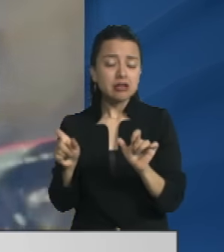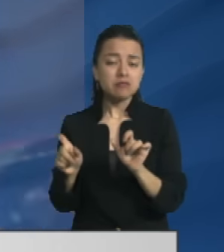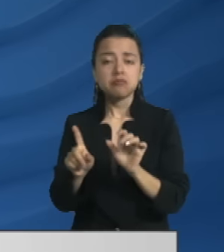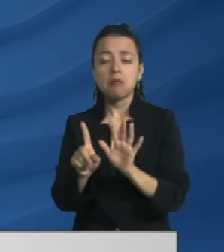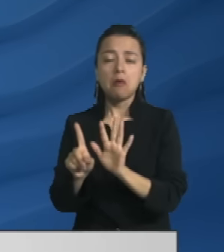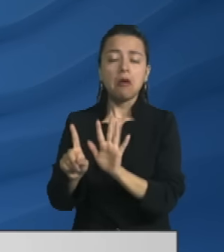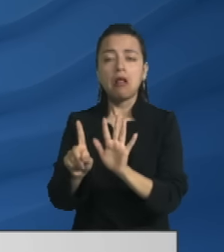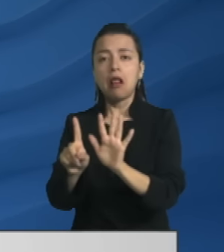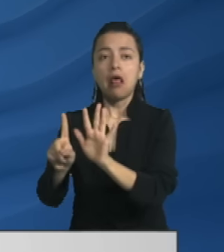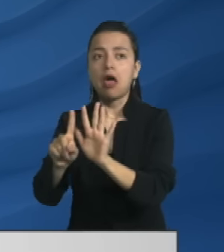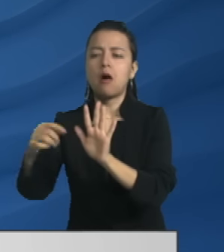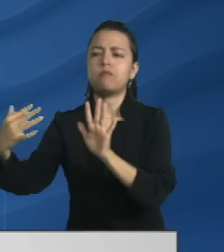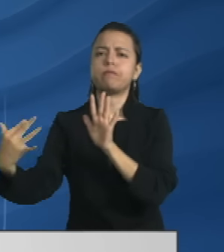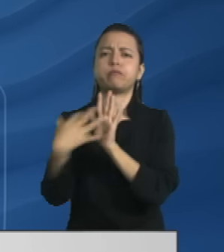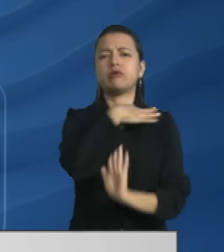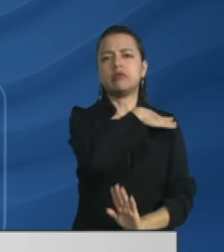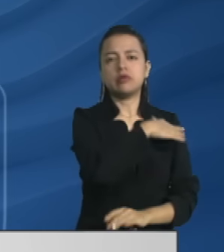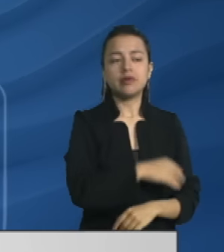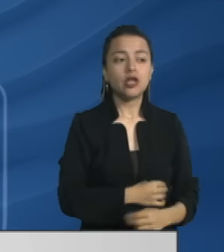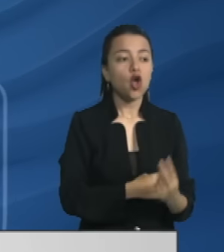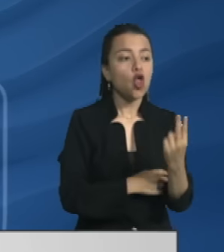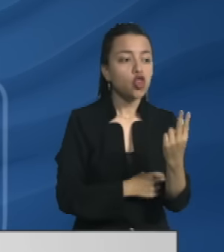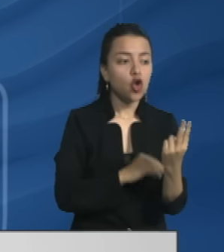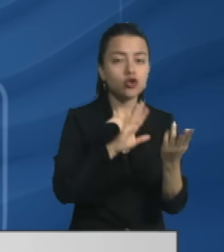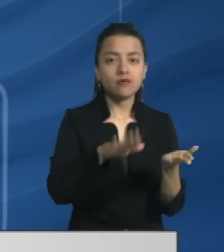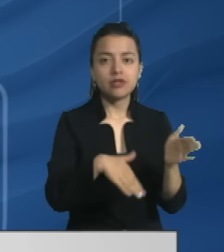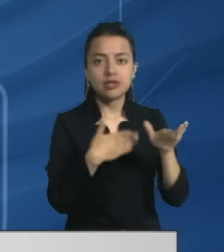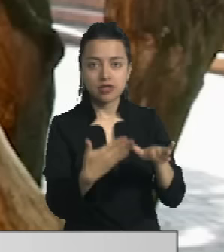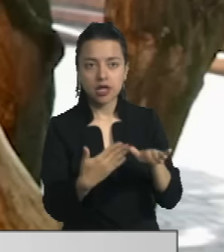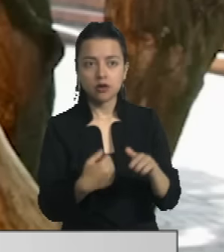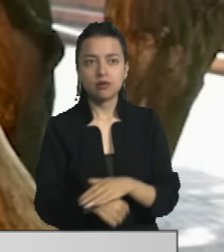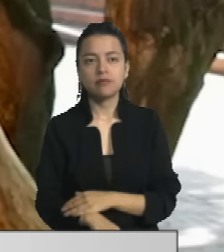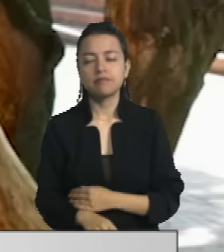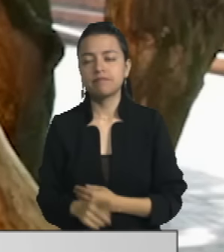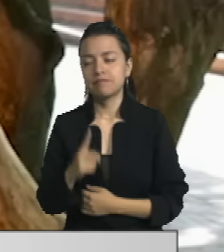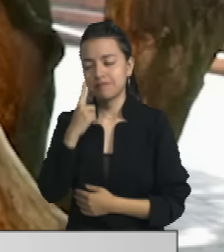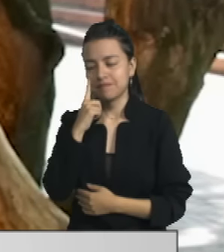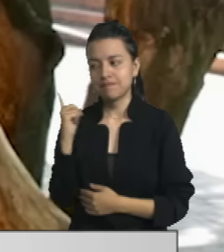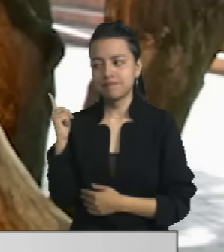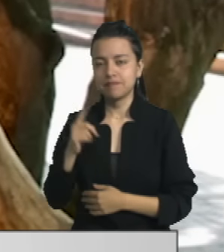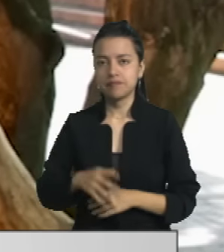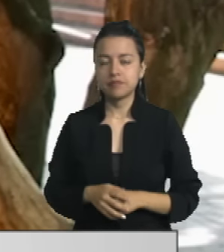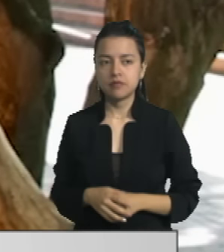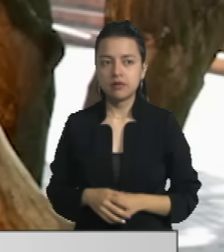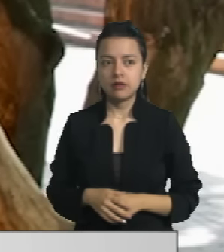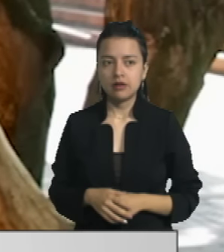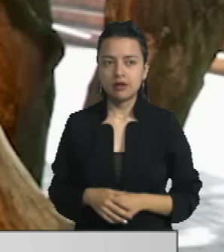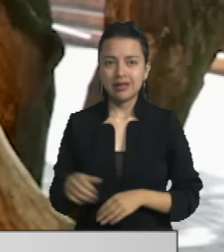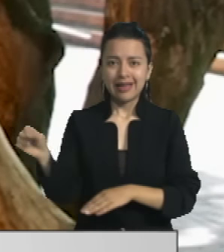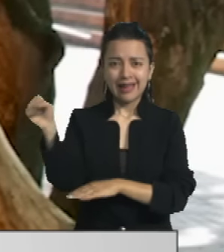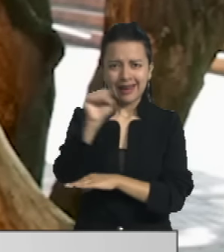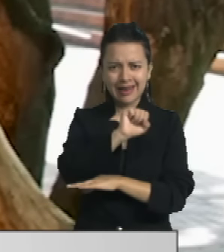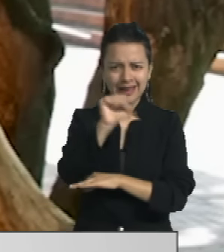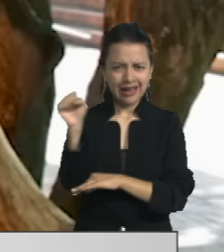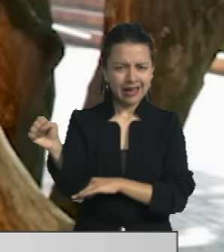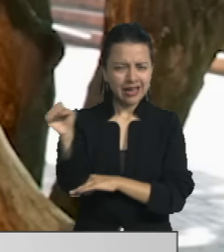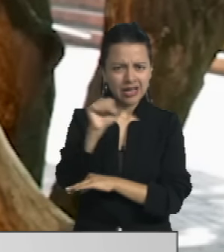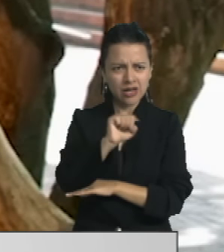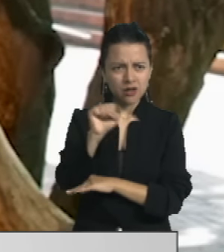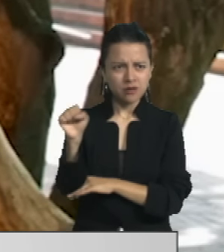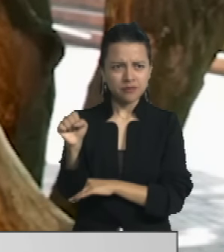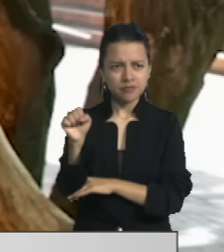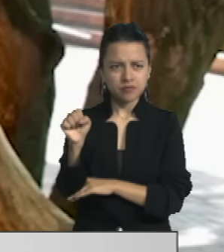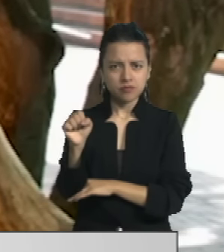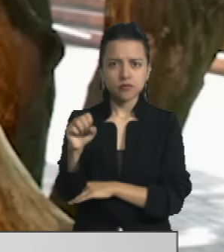resultaron heridos entre ellos dos menores en segundo lugar realizaremos El experticio técnico del vehículo toda vez que el carro